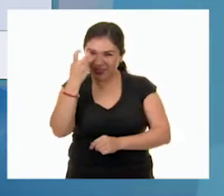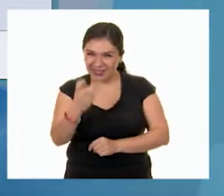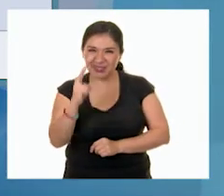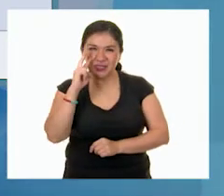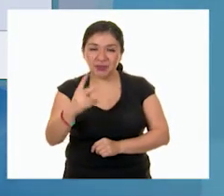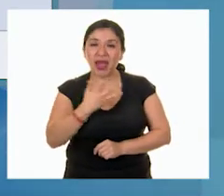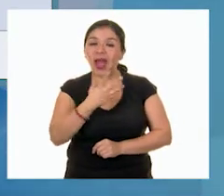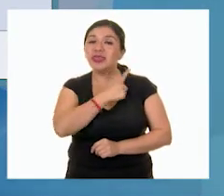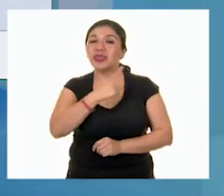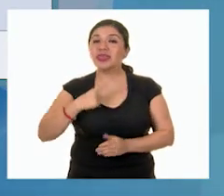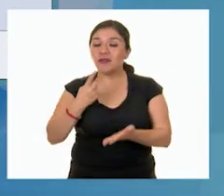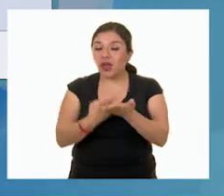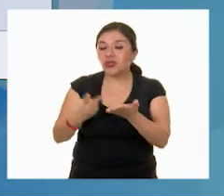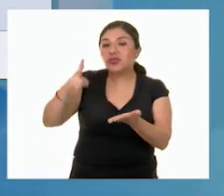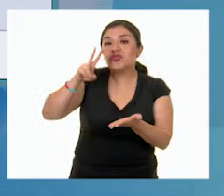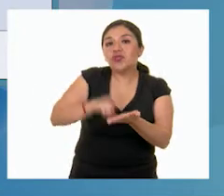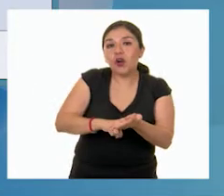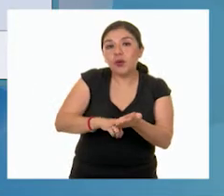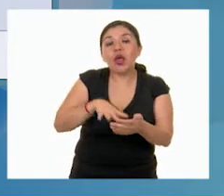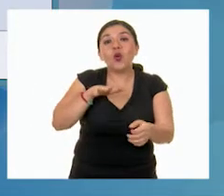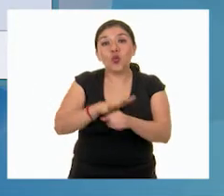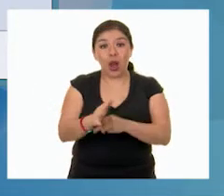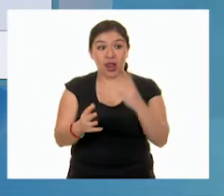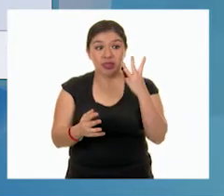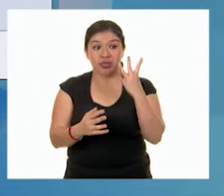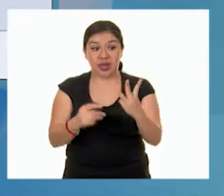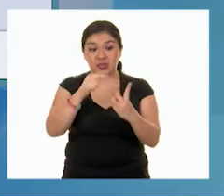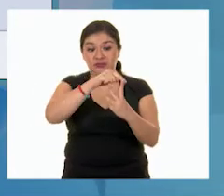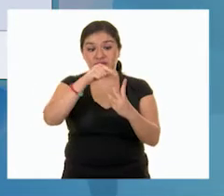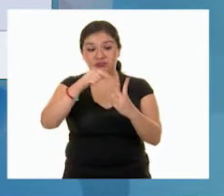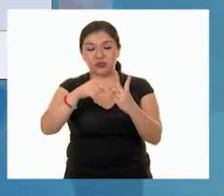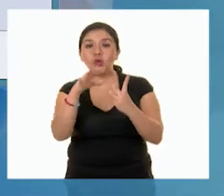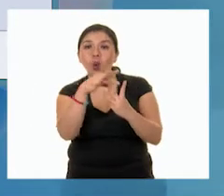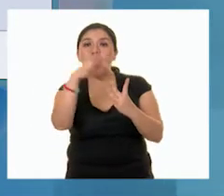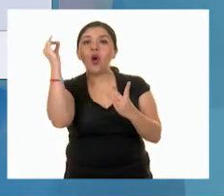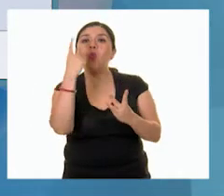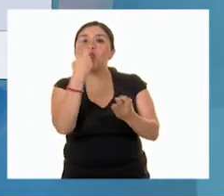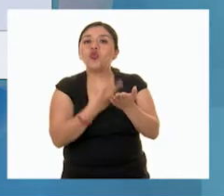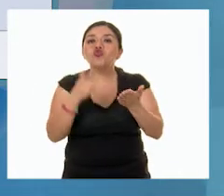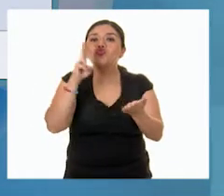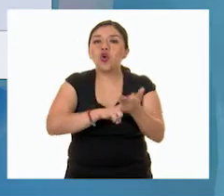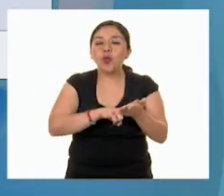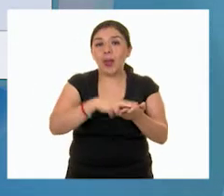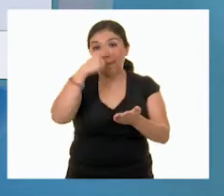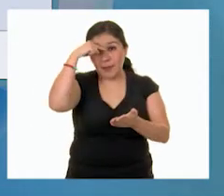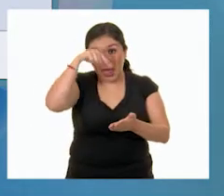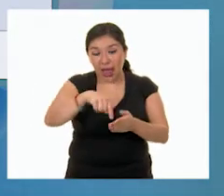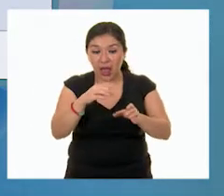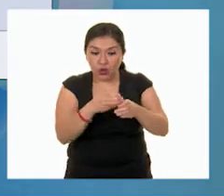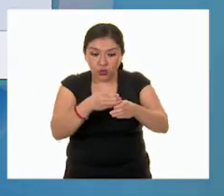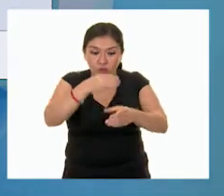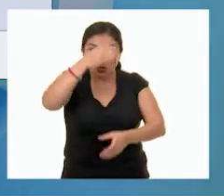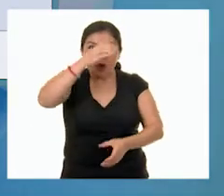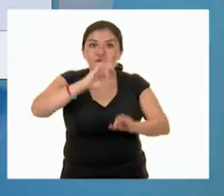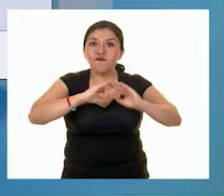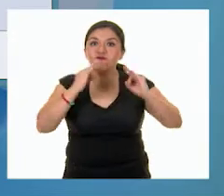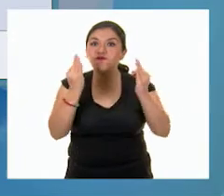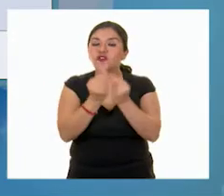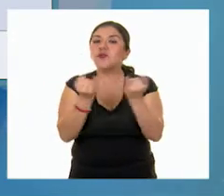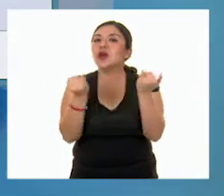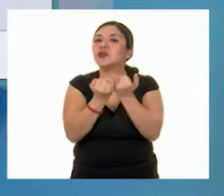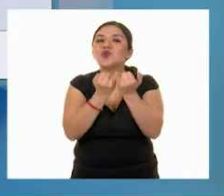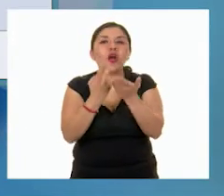que duplicar una de las 3 dimensiones de los prismas y el volumen del prisma también